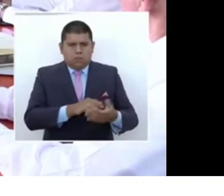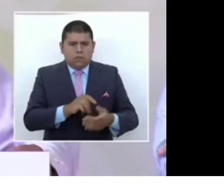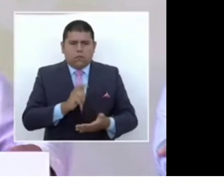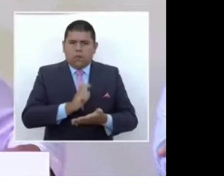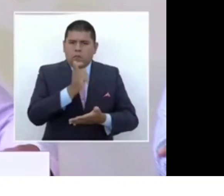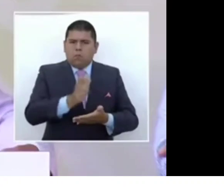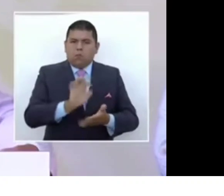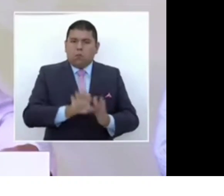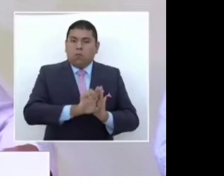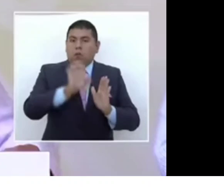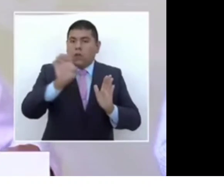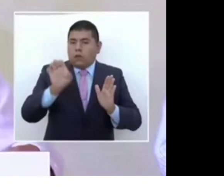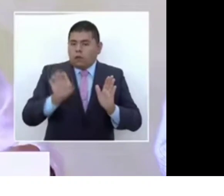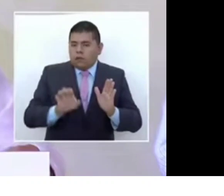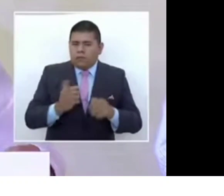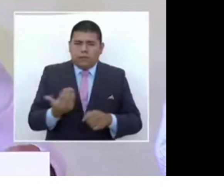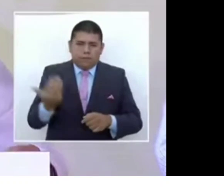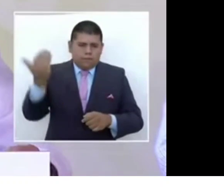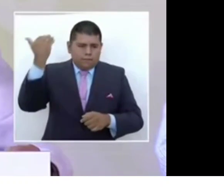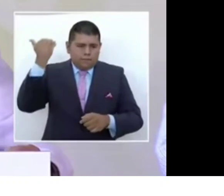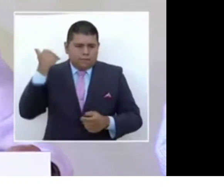recibían